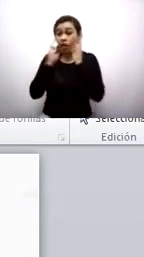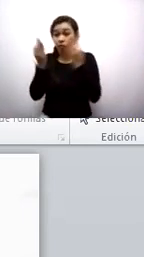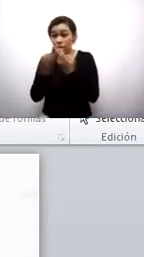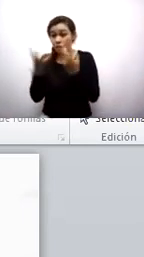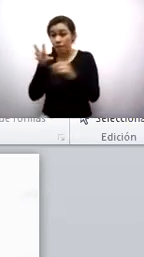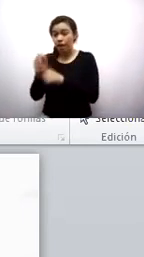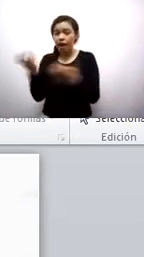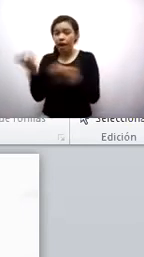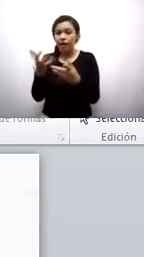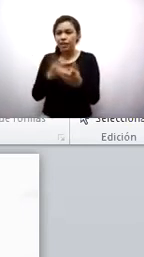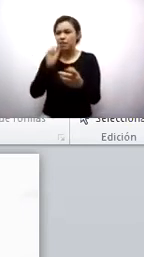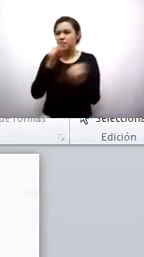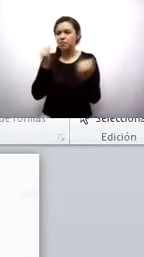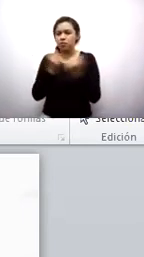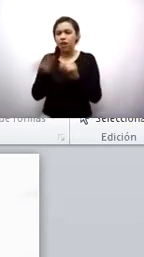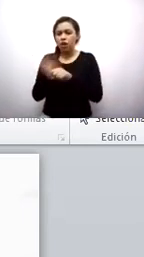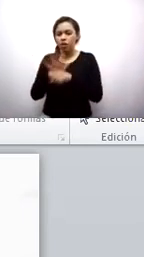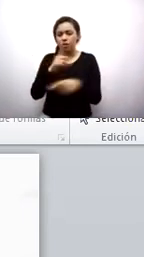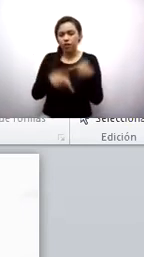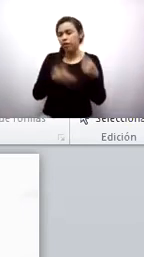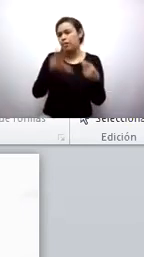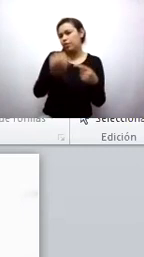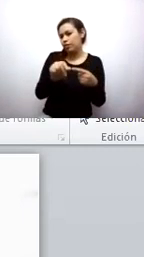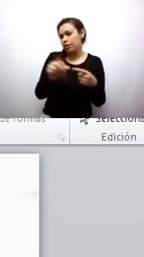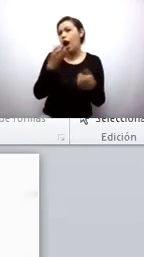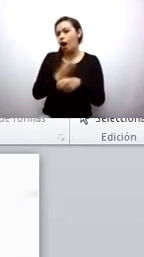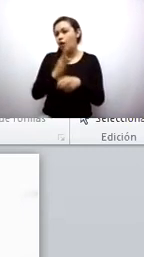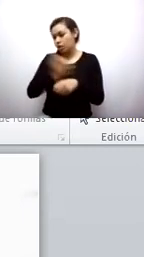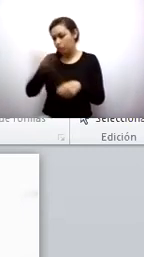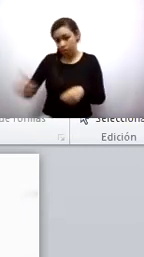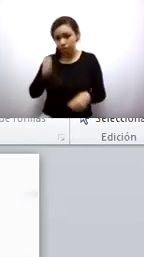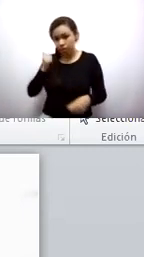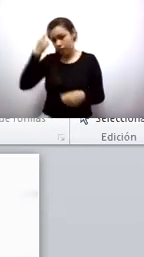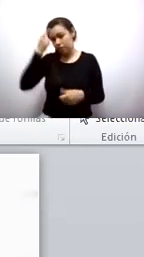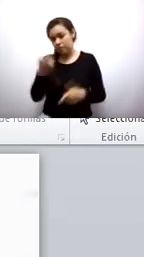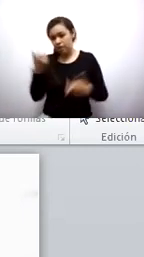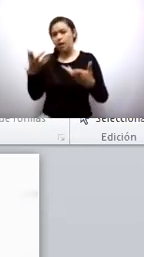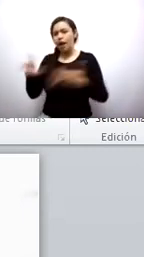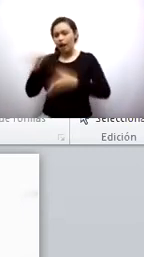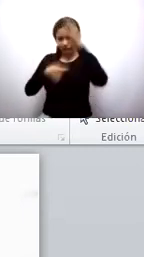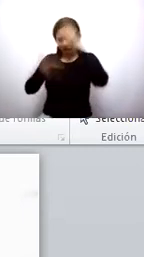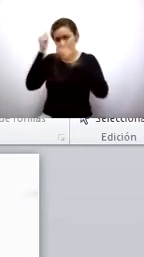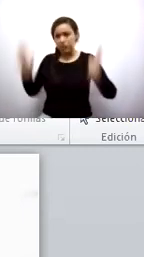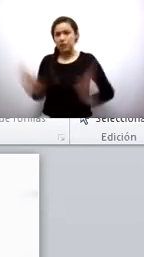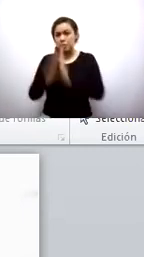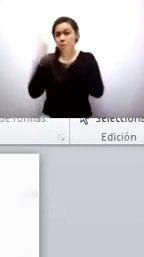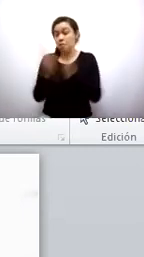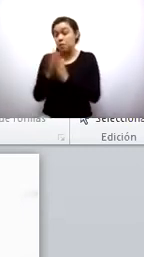Entonces hay que hacer uso de los recursos que tenemos y pues bueno, seguir aprovechando y participando en los que